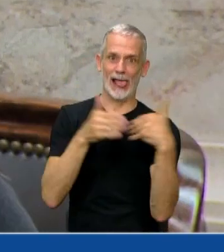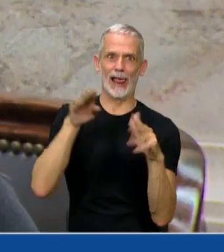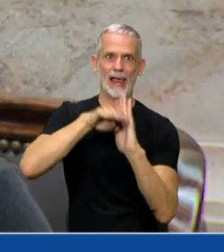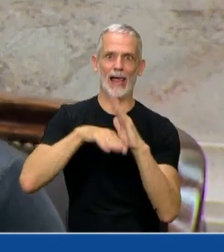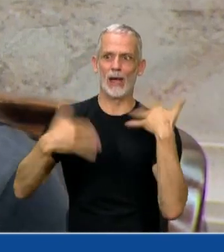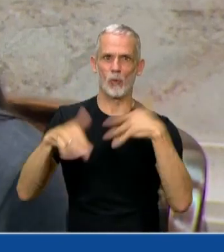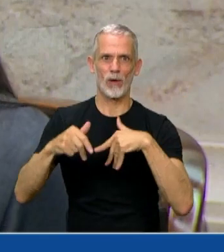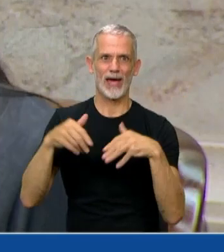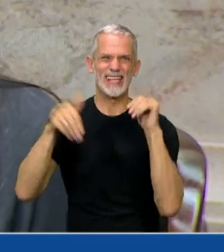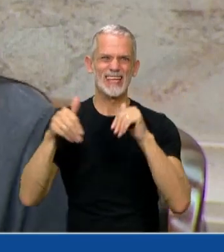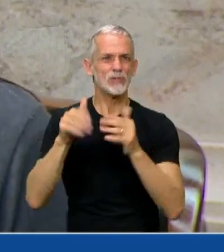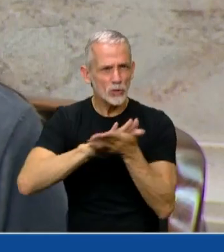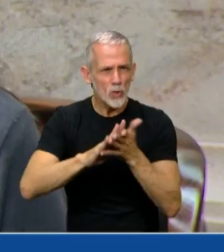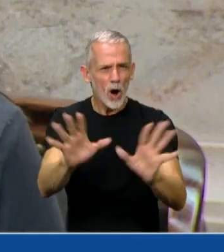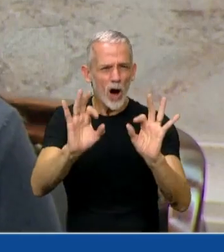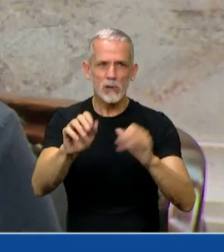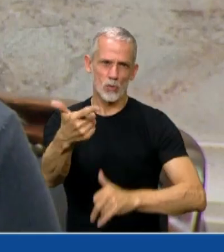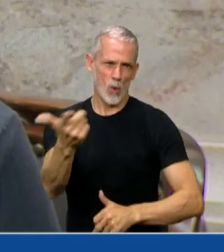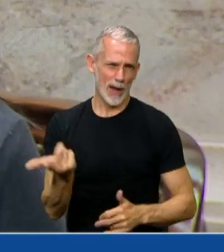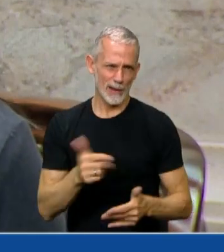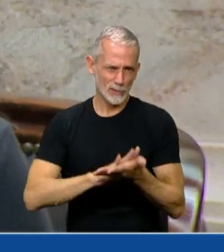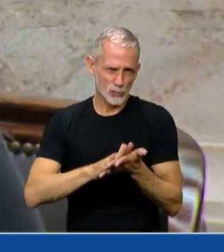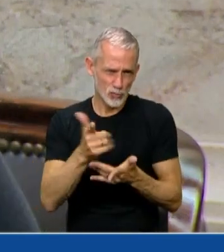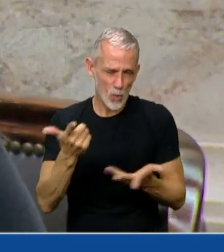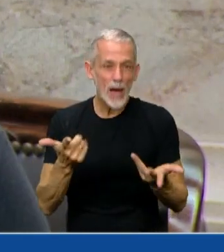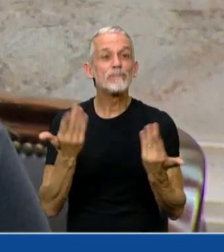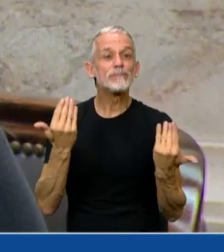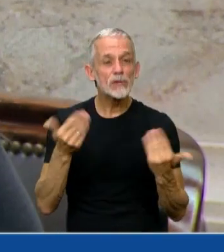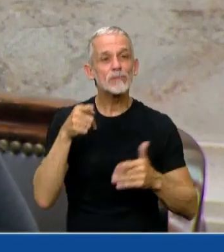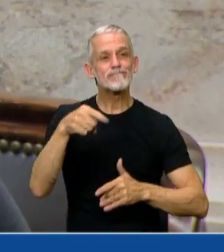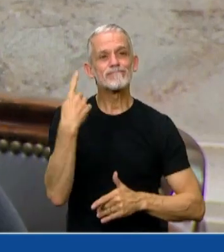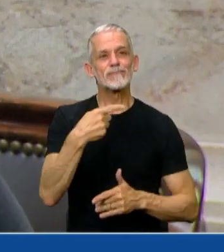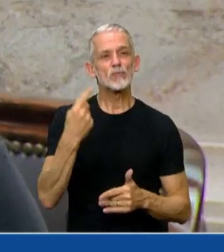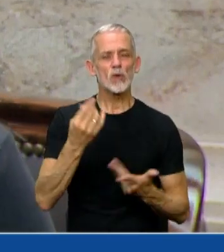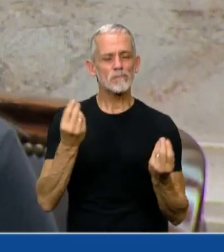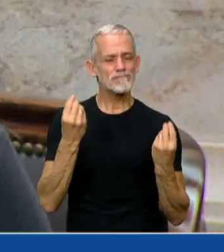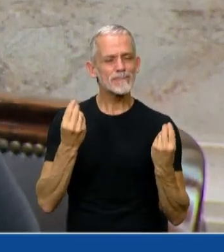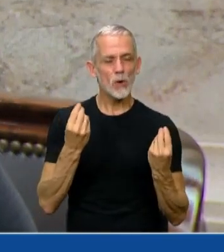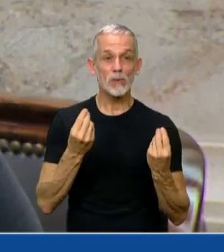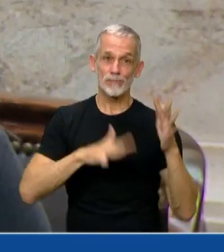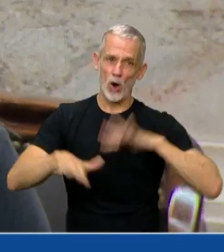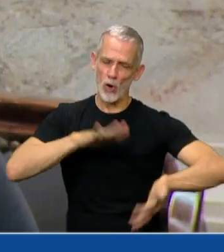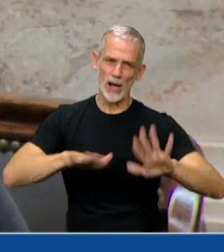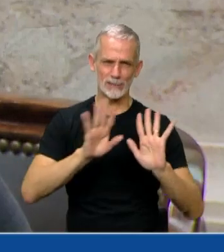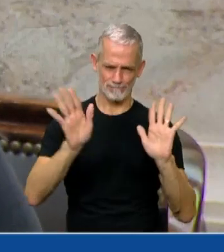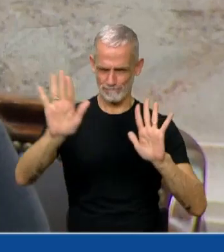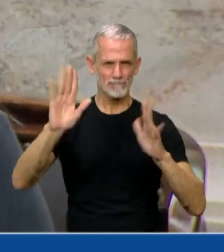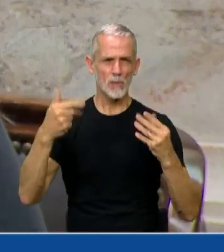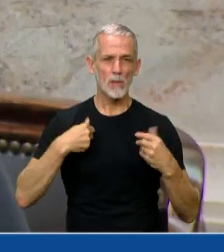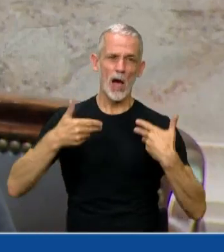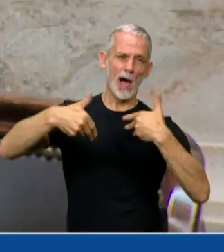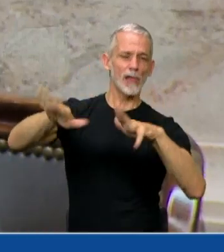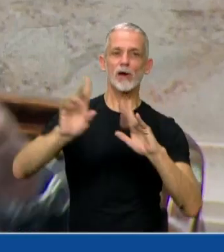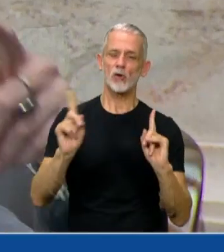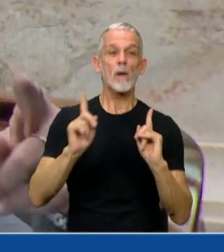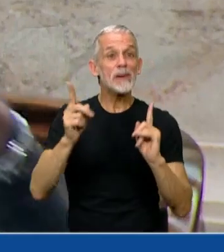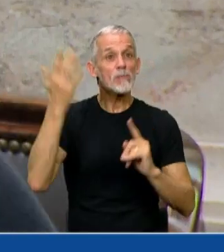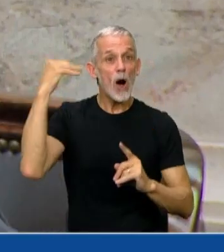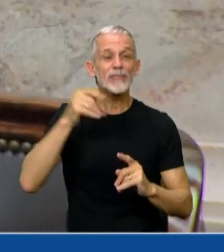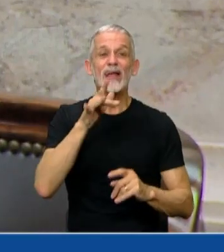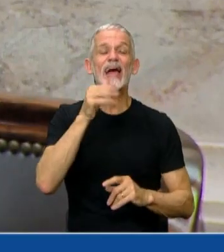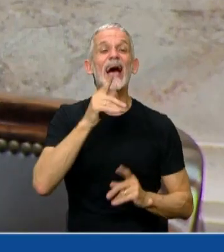no resuelven esa situación de conjunto, vamos a tener que organizarnos e intervenir activamente como lo hemos hecho